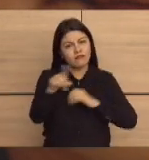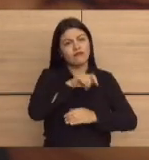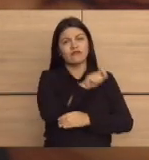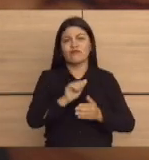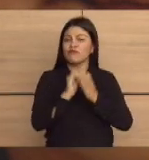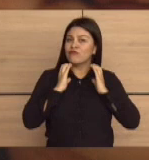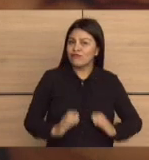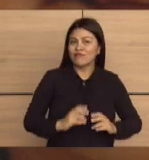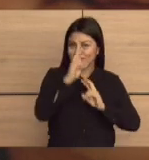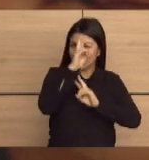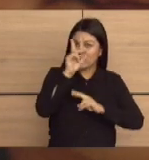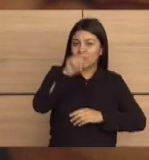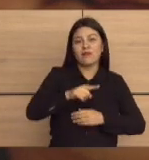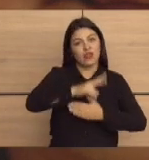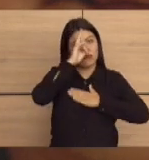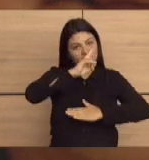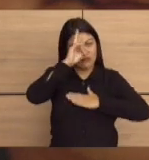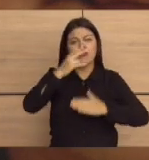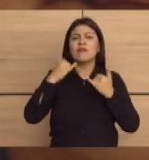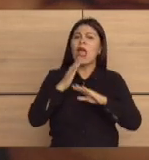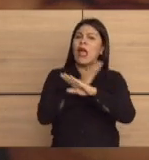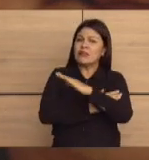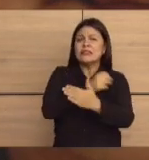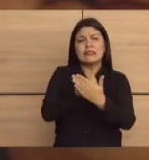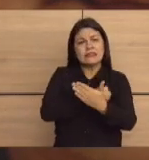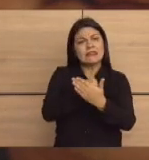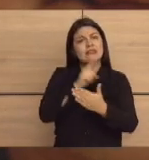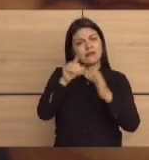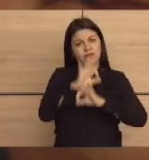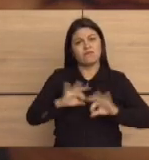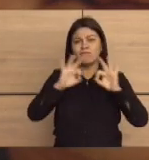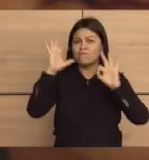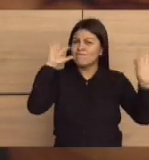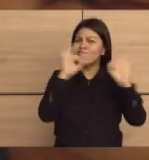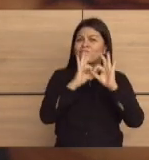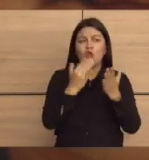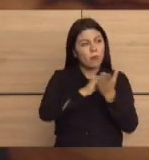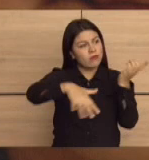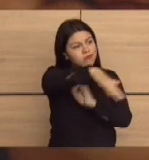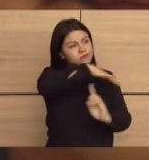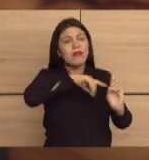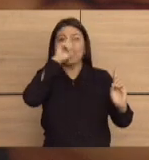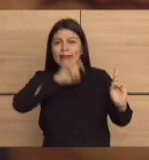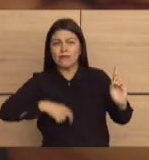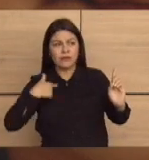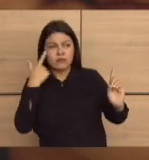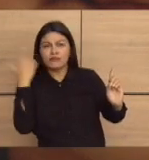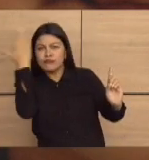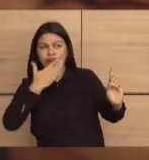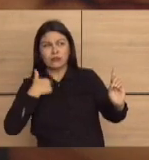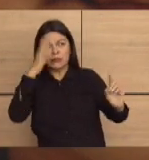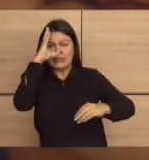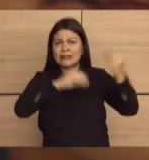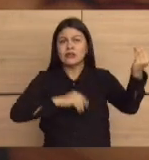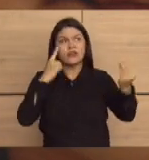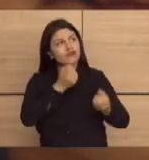tolerantes, como lo hemos dicho repetidamente, con una mirada crítica del contexto, llena de contenido para discernir, para